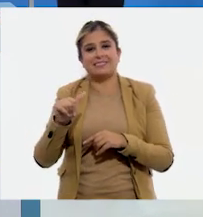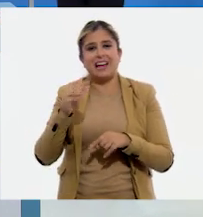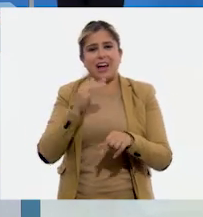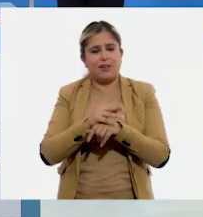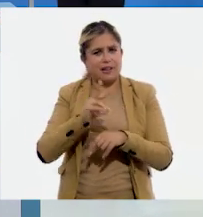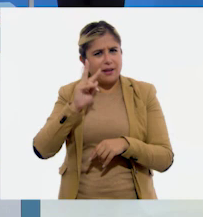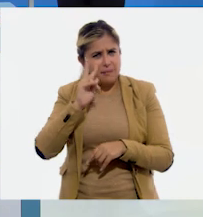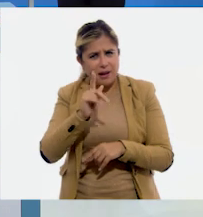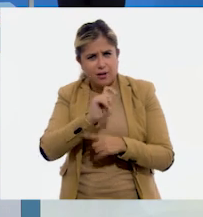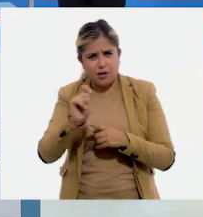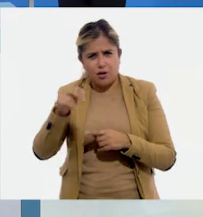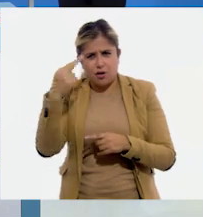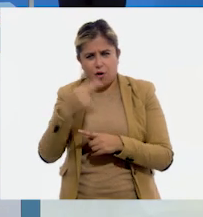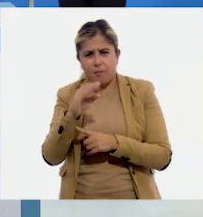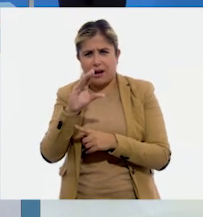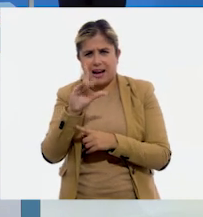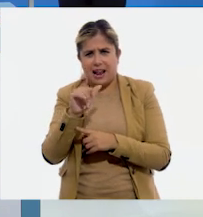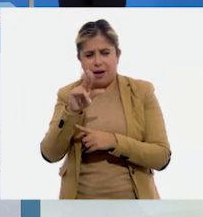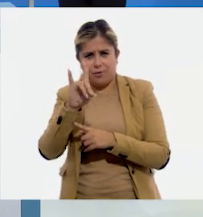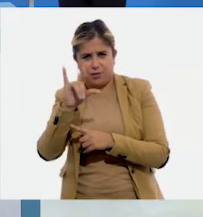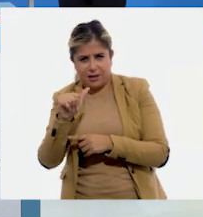anotar aquí el nombre de Claudia.